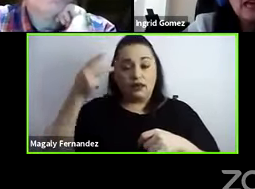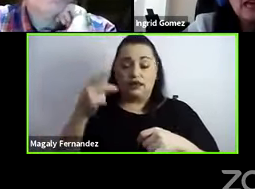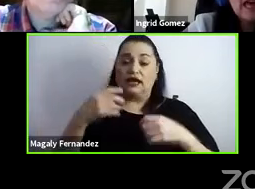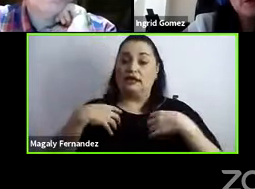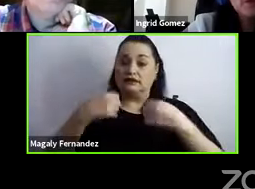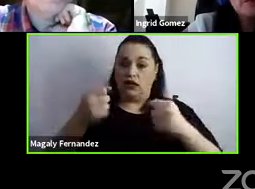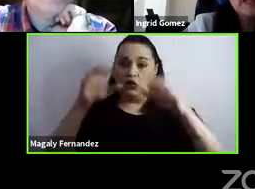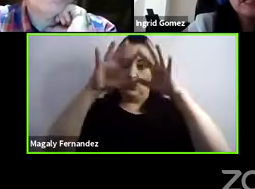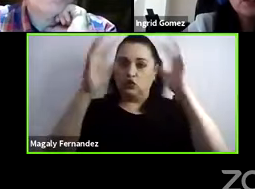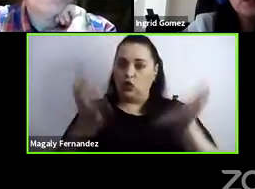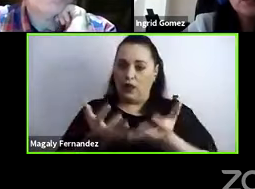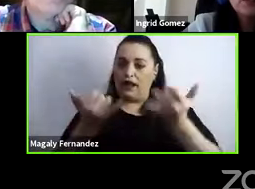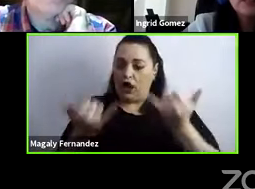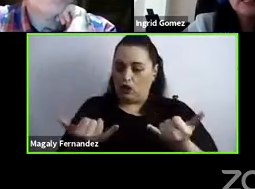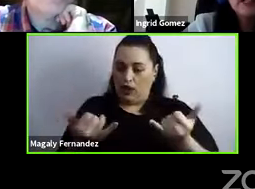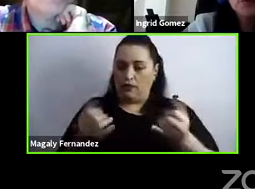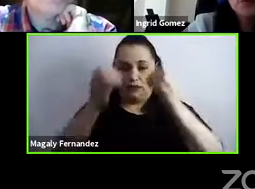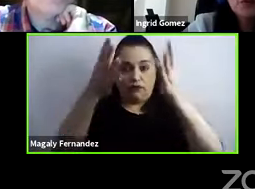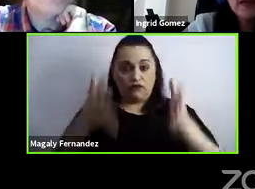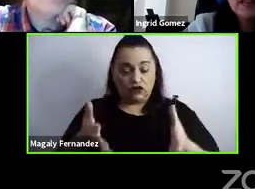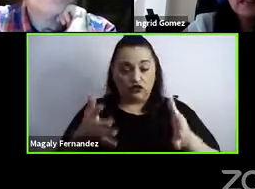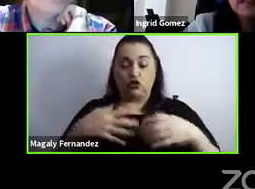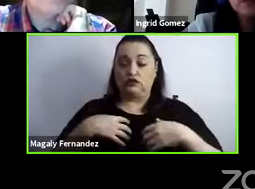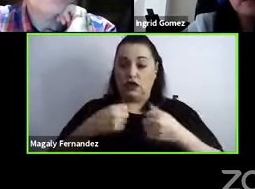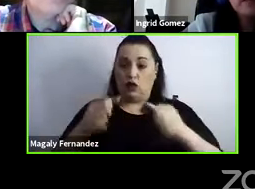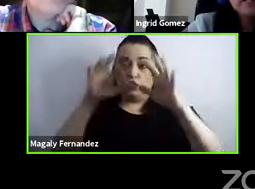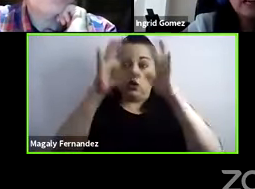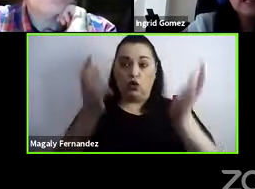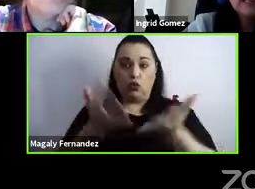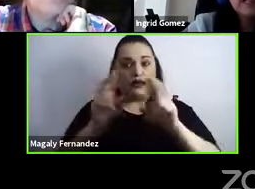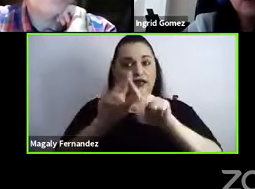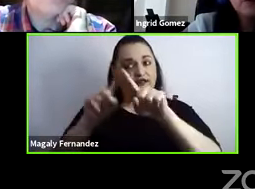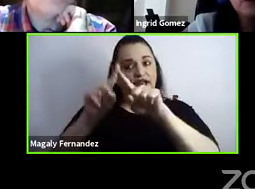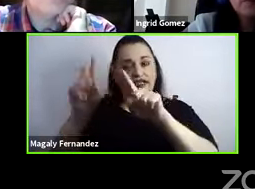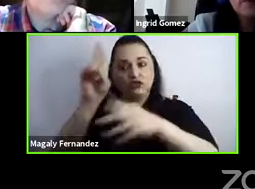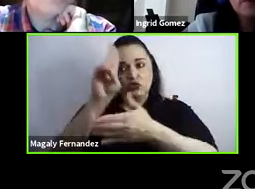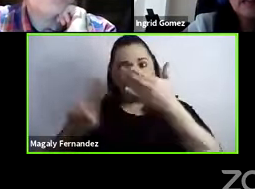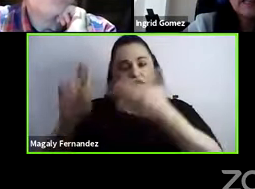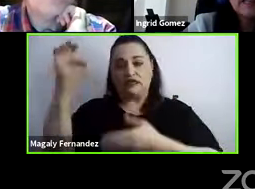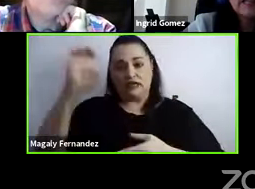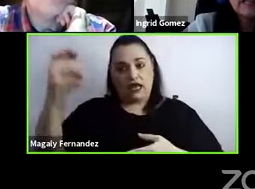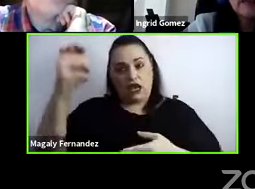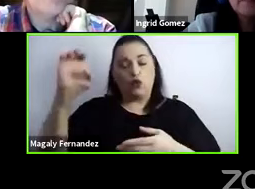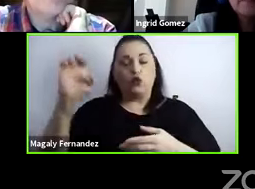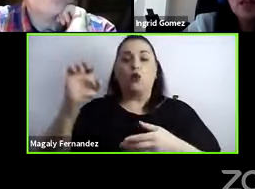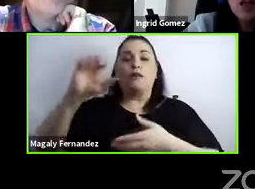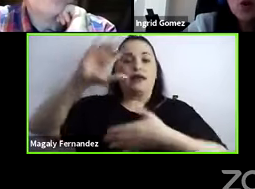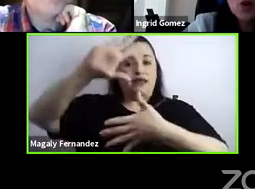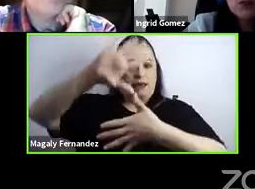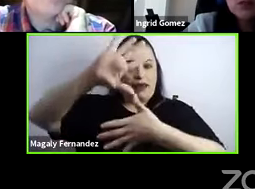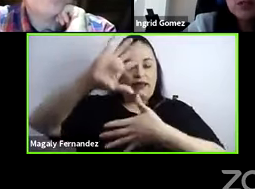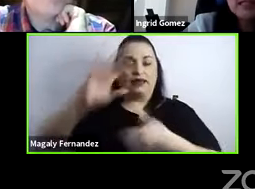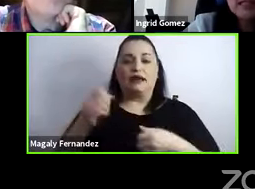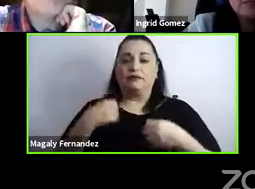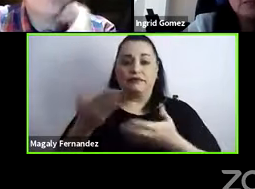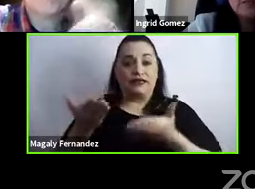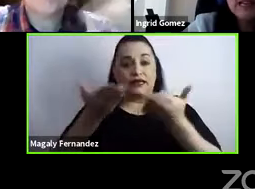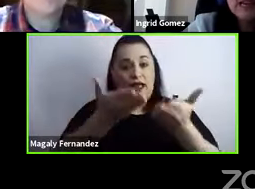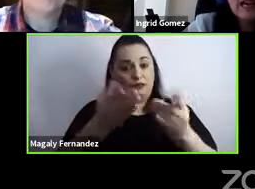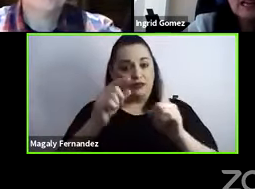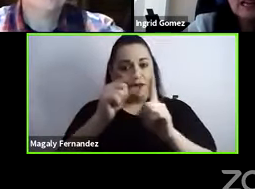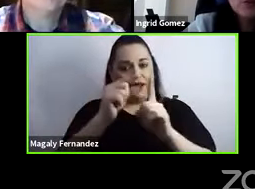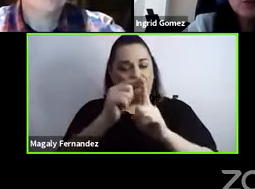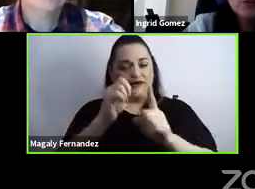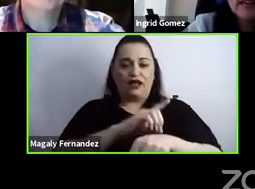salud global. Actualmente es profesor de salud global en varias universidades de la Unión Europea y América. Con ustedes damos